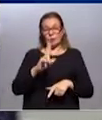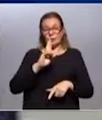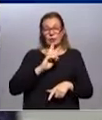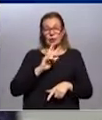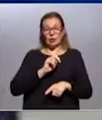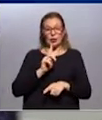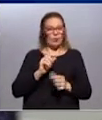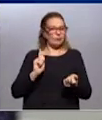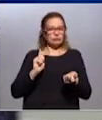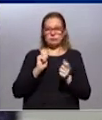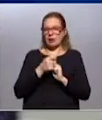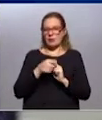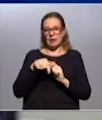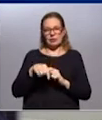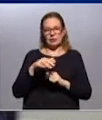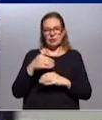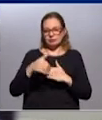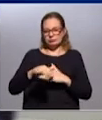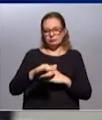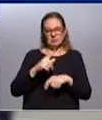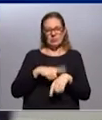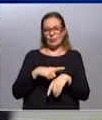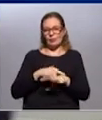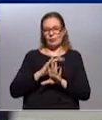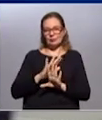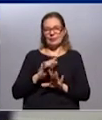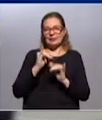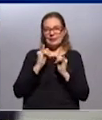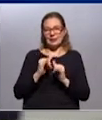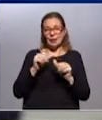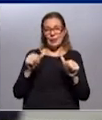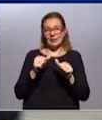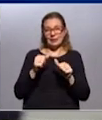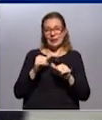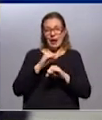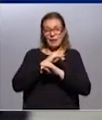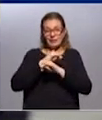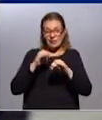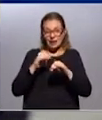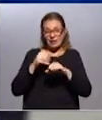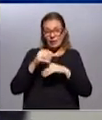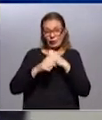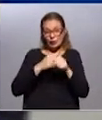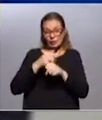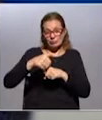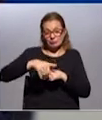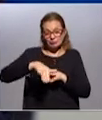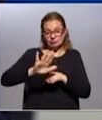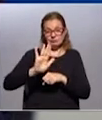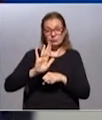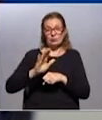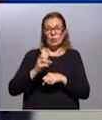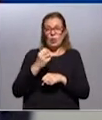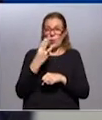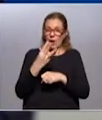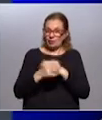que no lo va a hacer en este periodo y que si lo hace lo va a hacer al final del periodo son unos